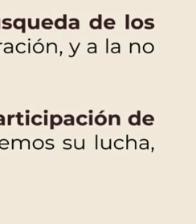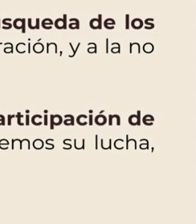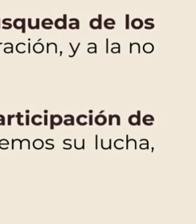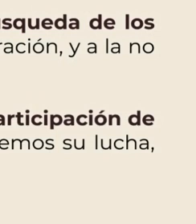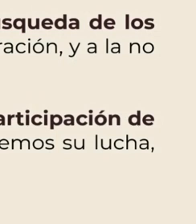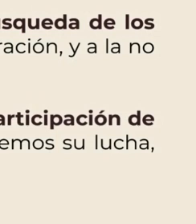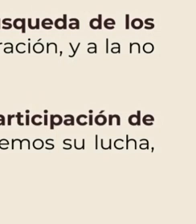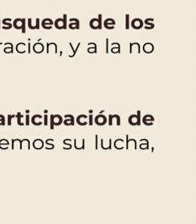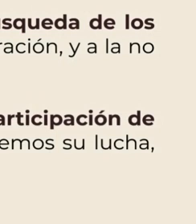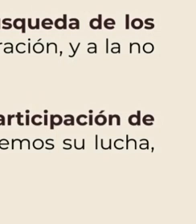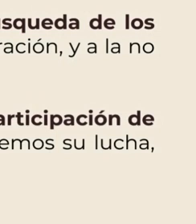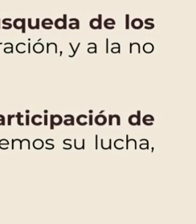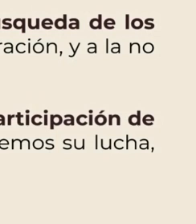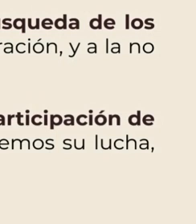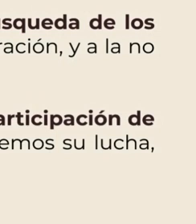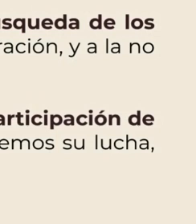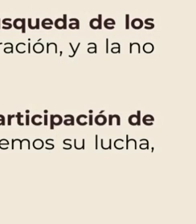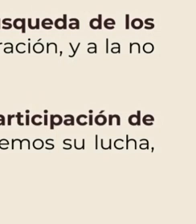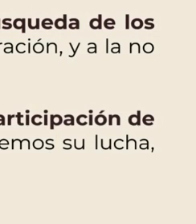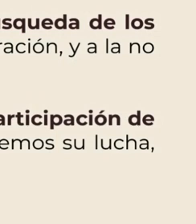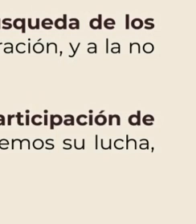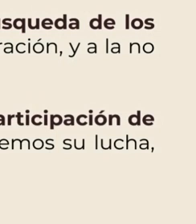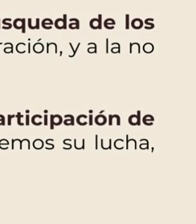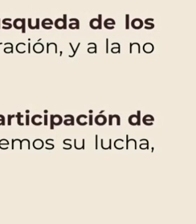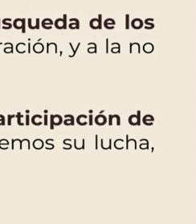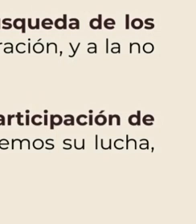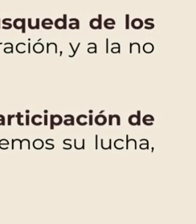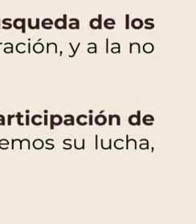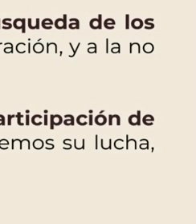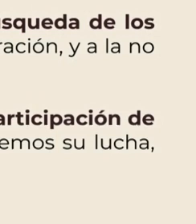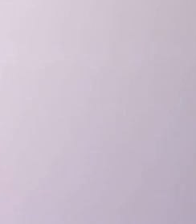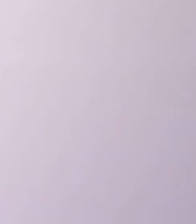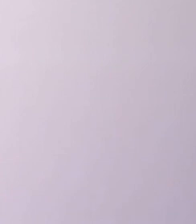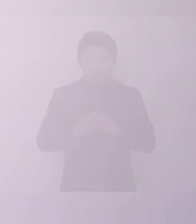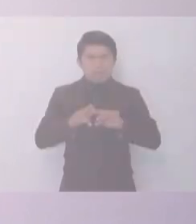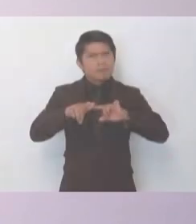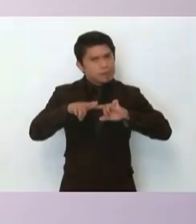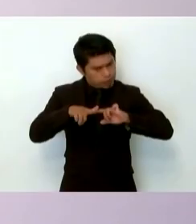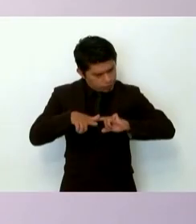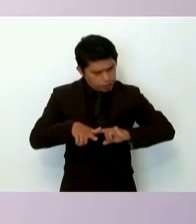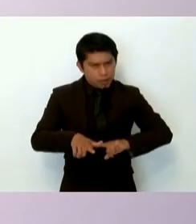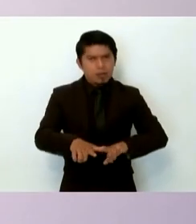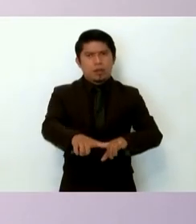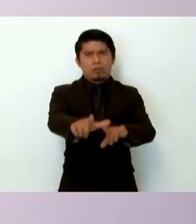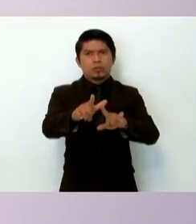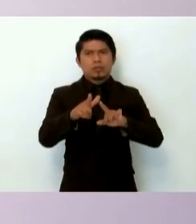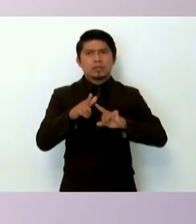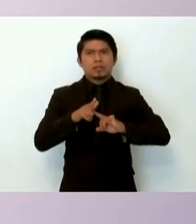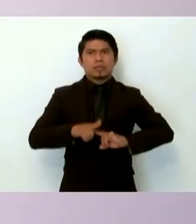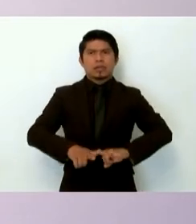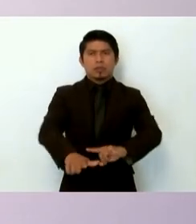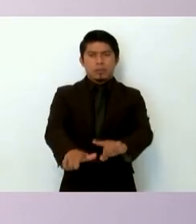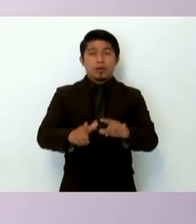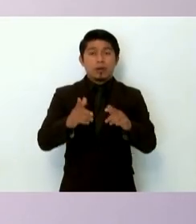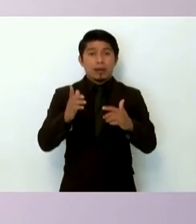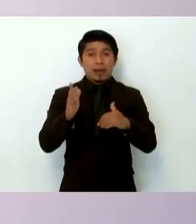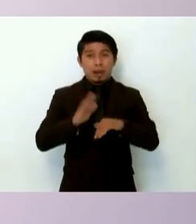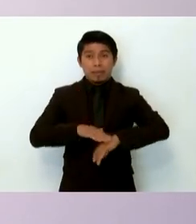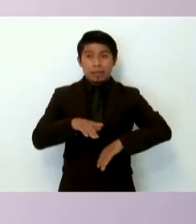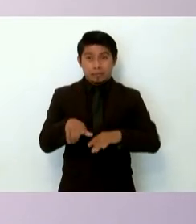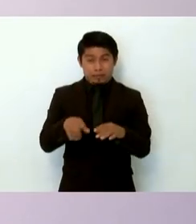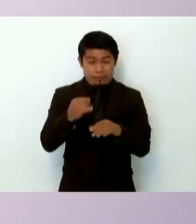en la construcción de la verdad histórica y continuaremos realizando la más